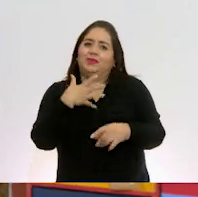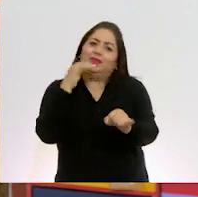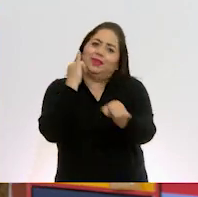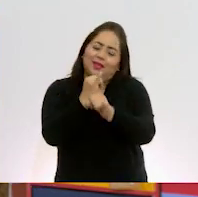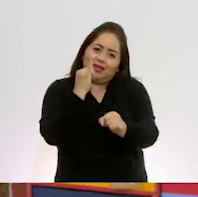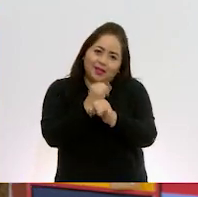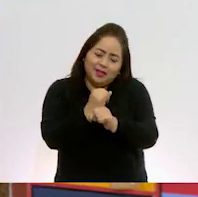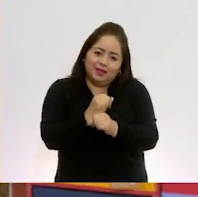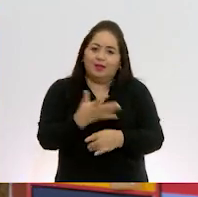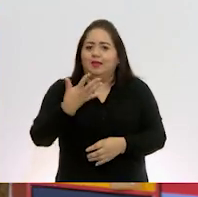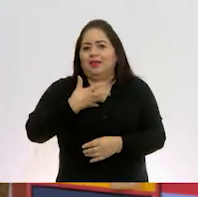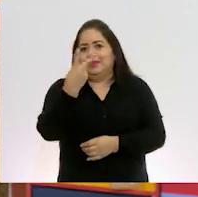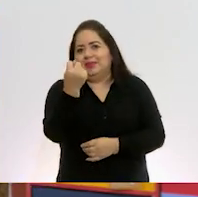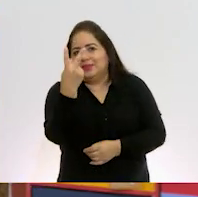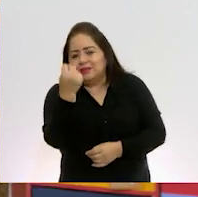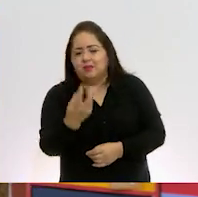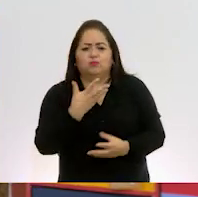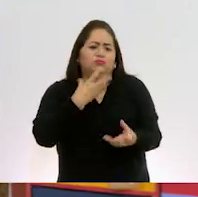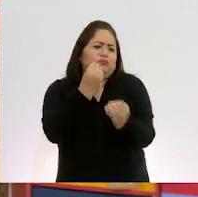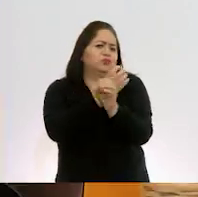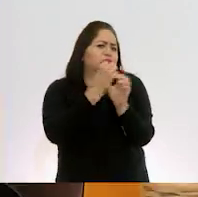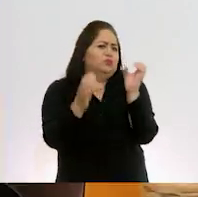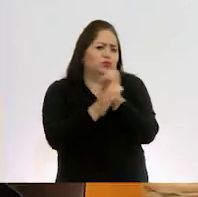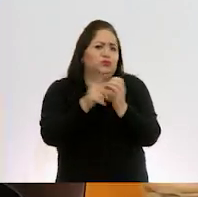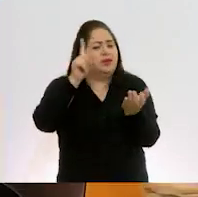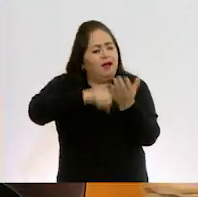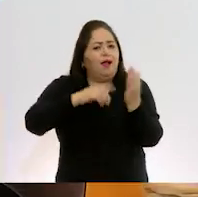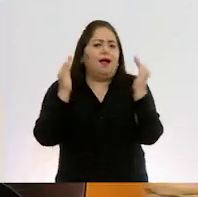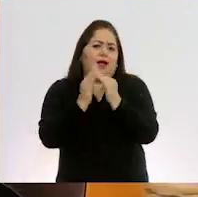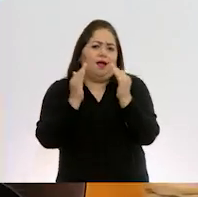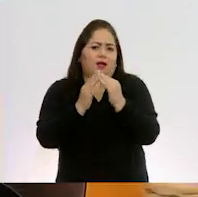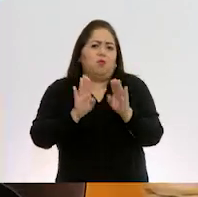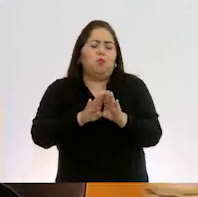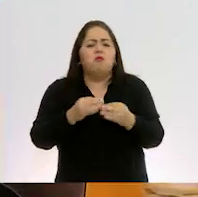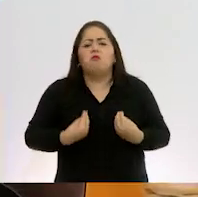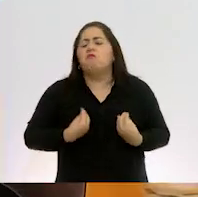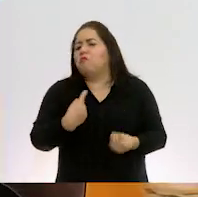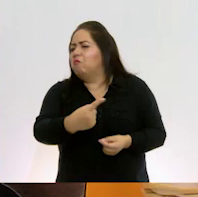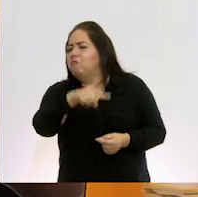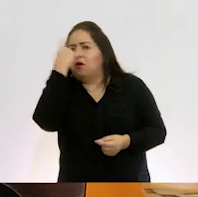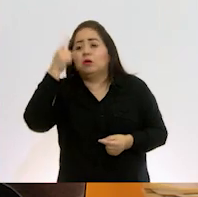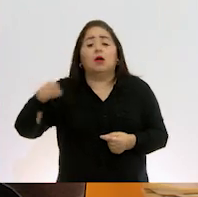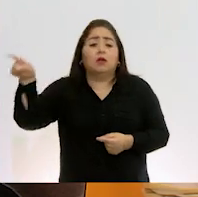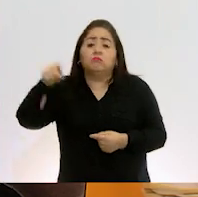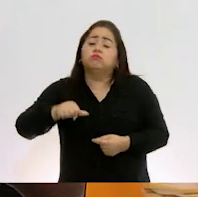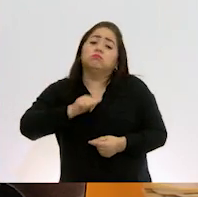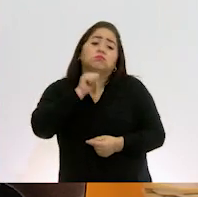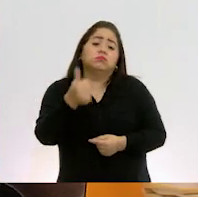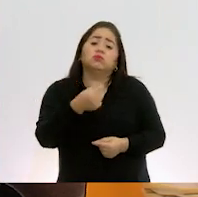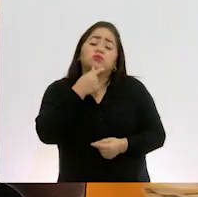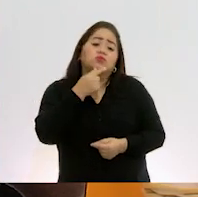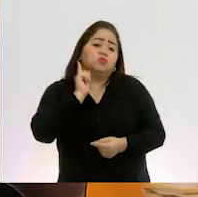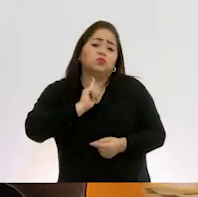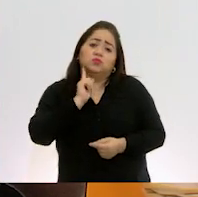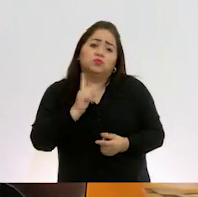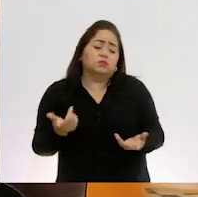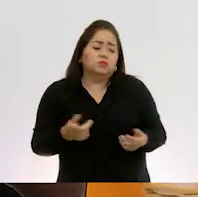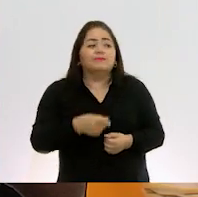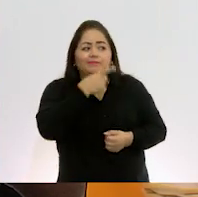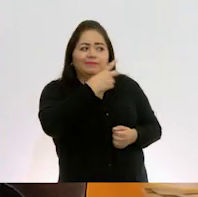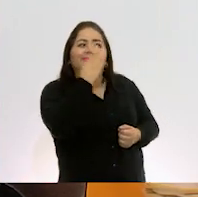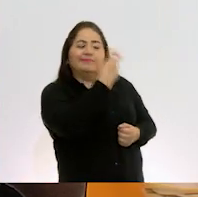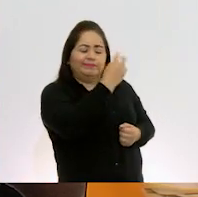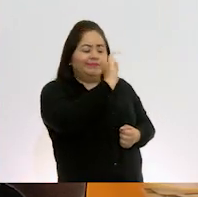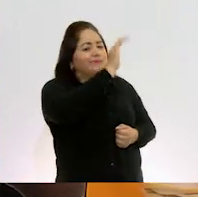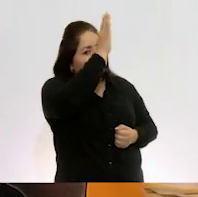internet, tenemos televisión, tenemos muchas cosas que realmente nos hacen la vida más fácil. Claro, definitivamente, y estoy de acuerdo